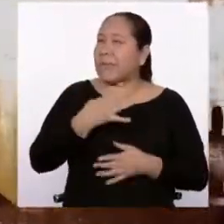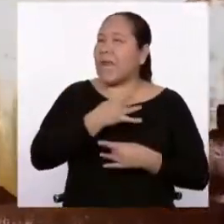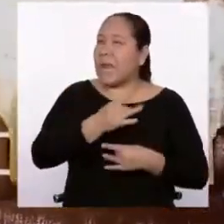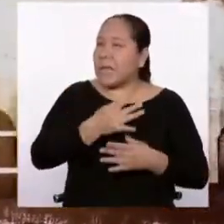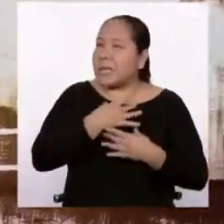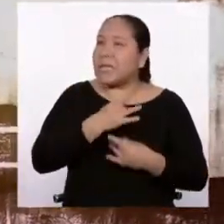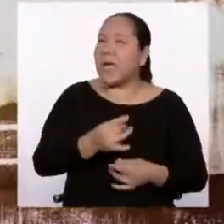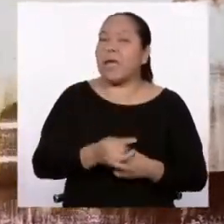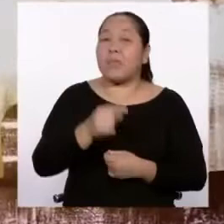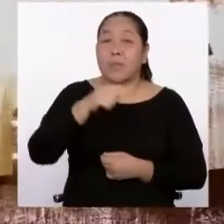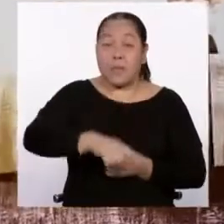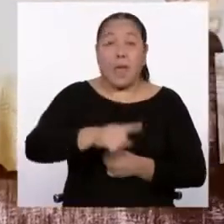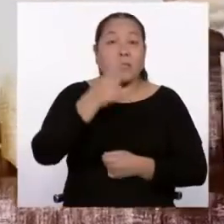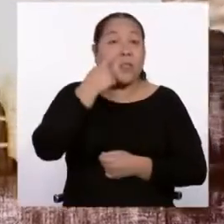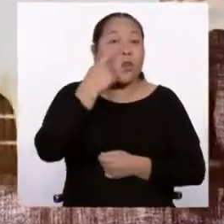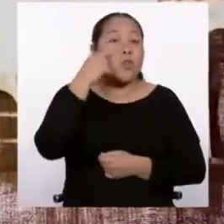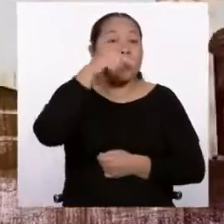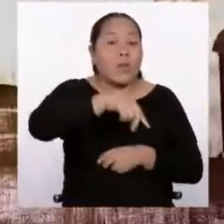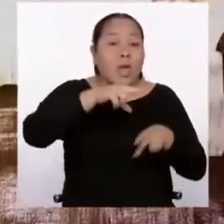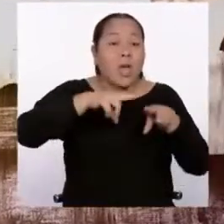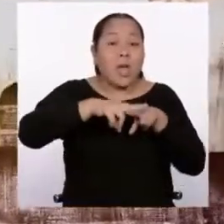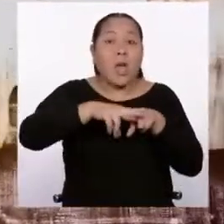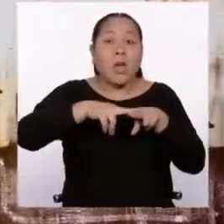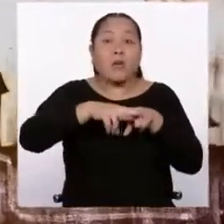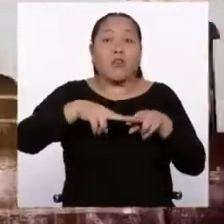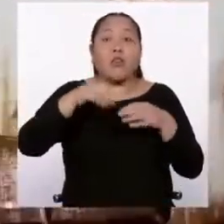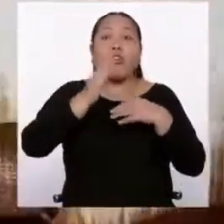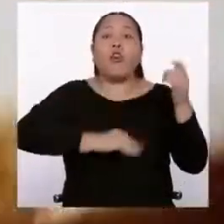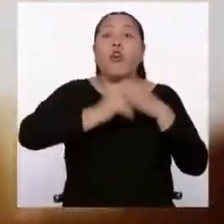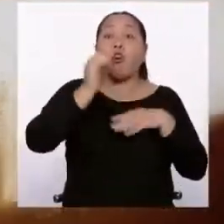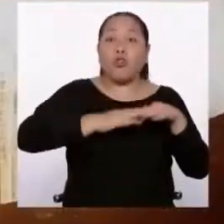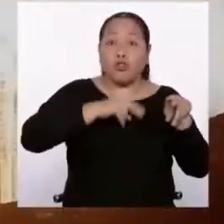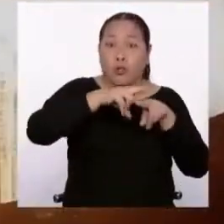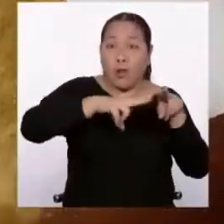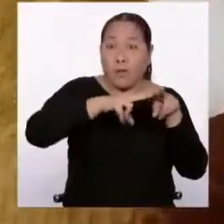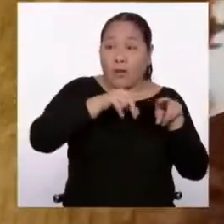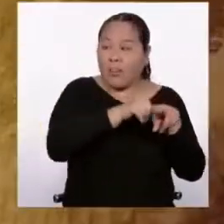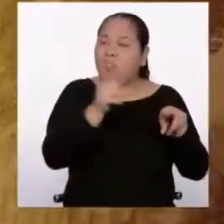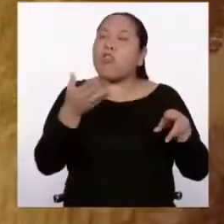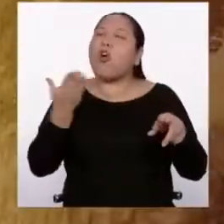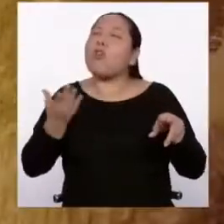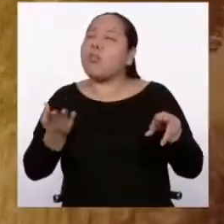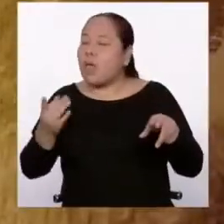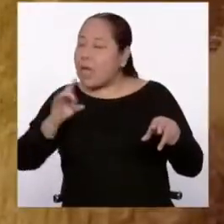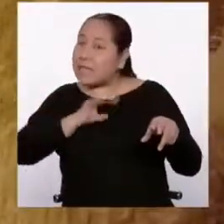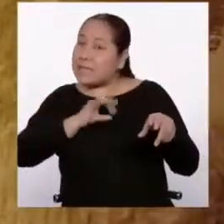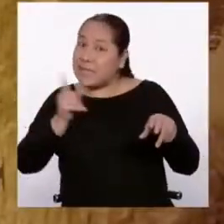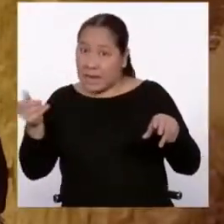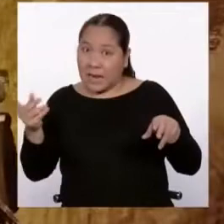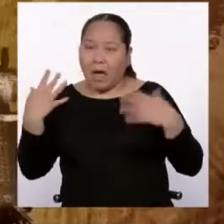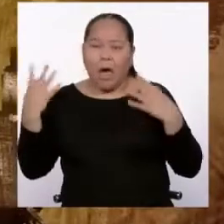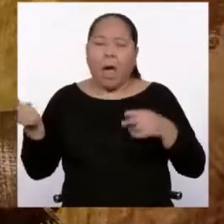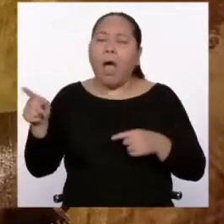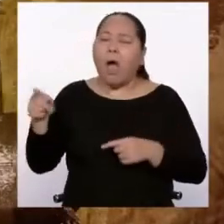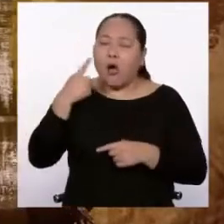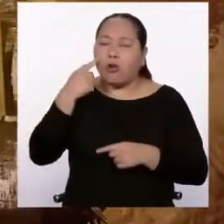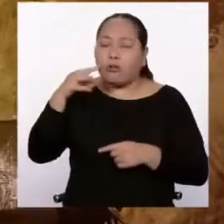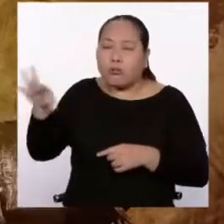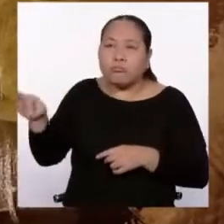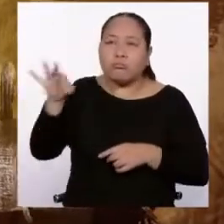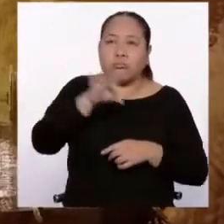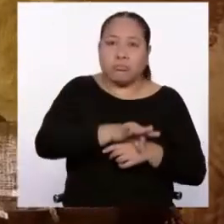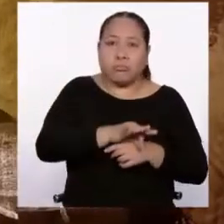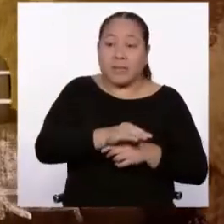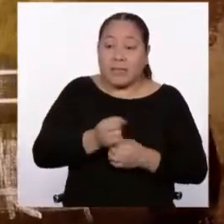reconocimiento por haber construido ferrocarriles en Chile. La primera tarea que se le encargó en el Perú fue la construcción de